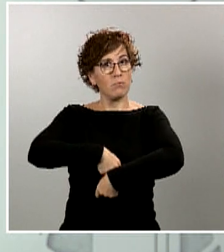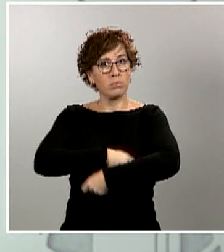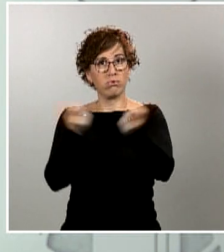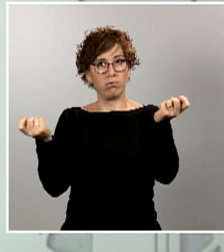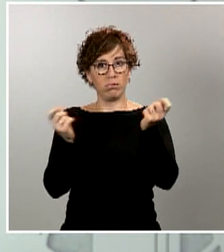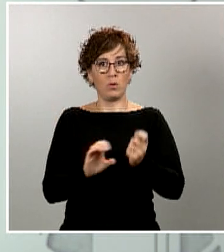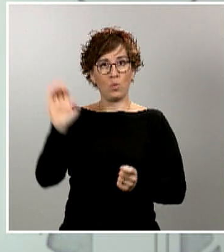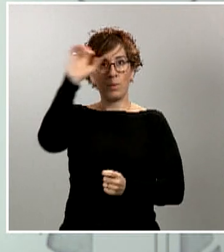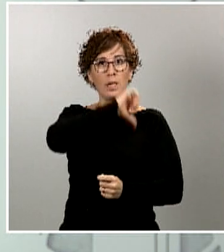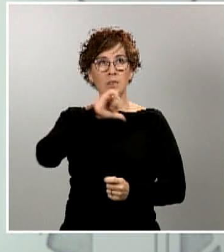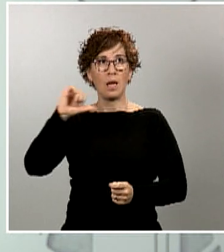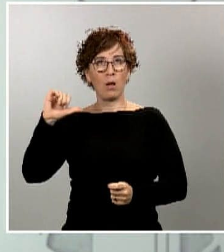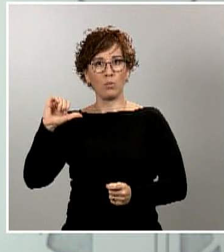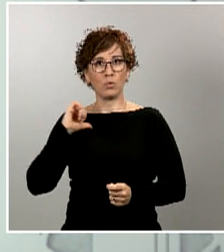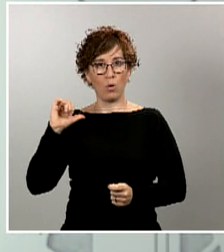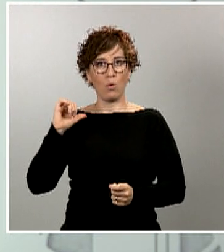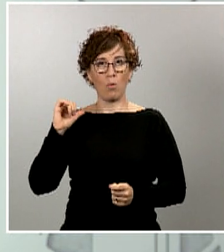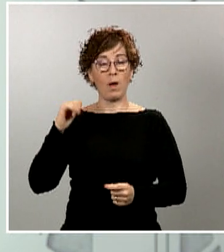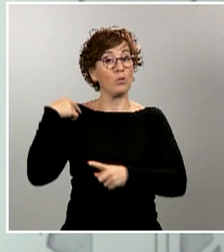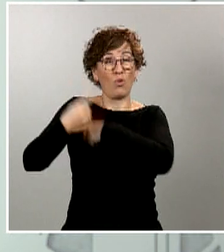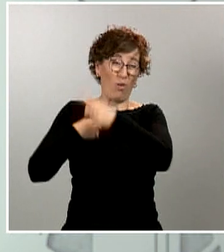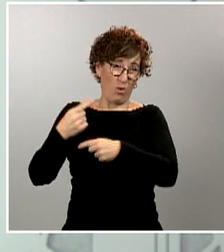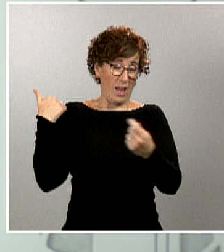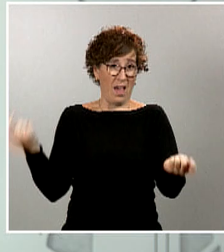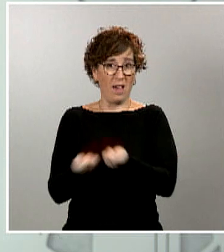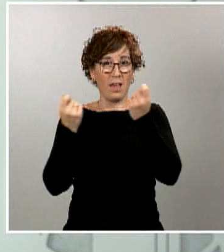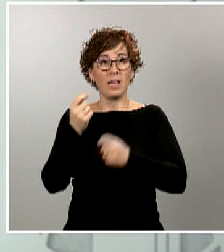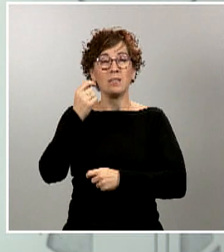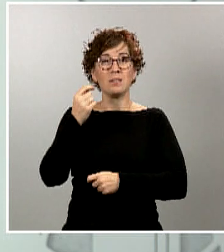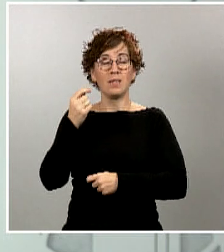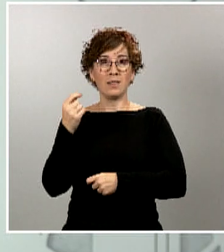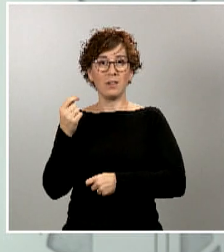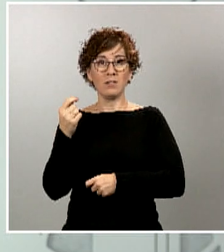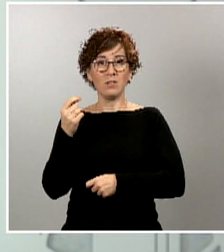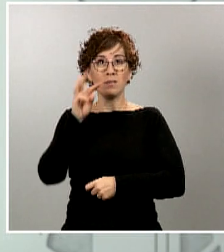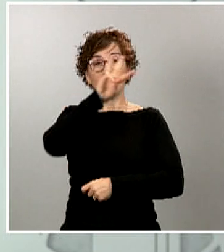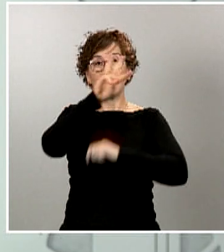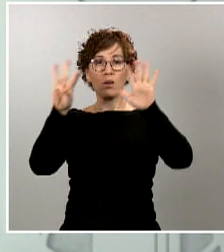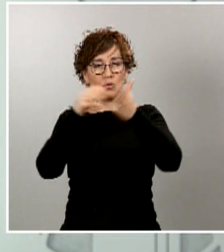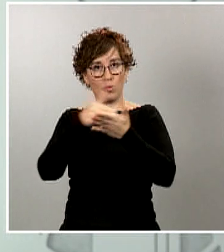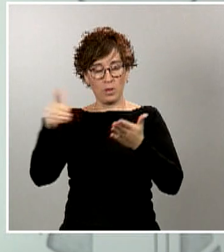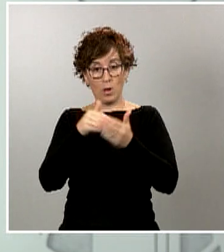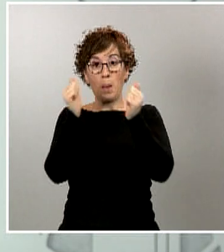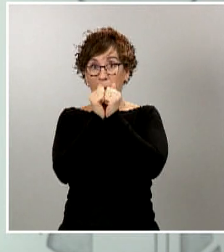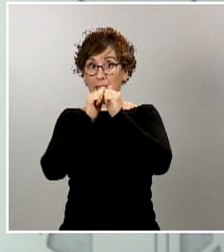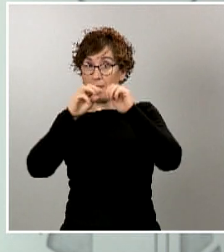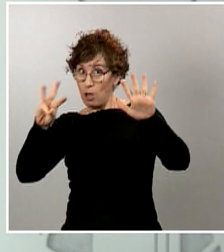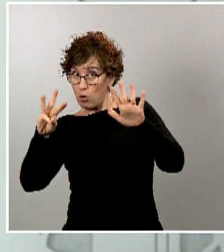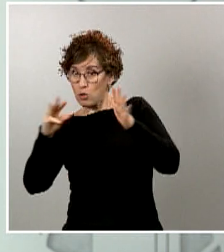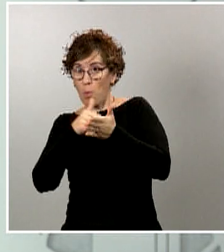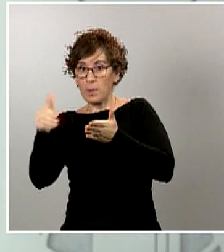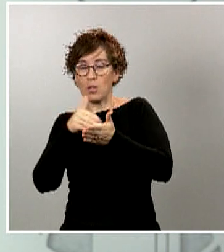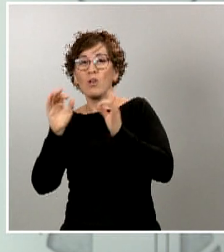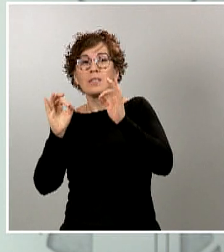autónomas, es un dato que hacemos público diariamente, más de 38 millones de distintas piezas de material, 28 millones de los cuales son mascarillas